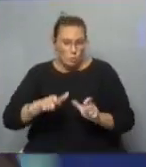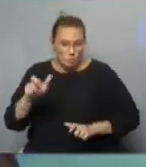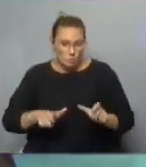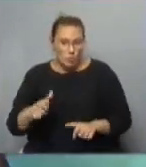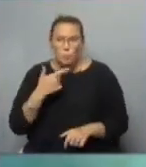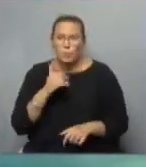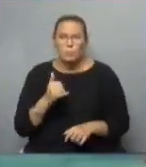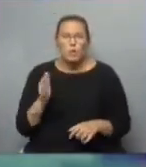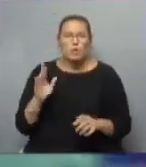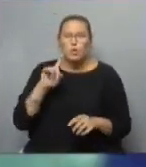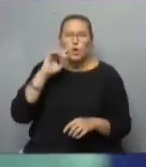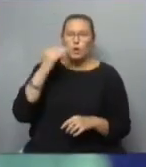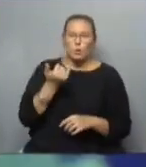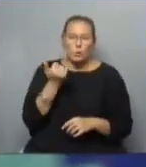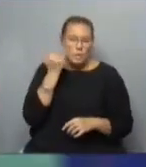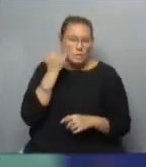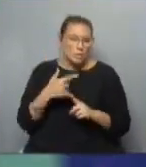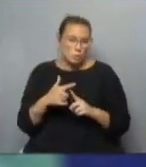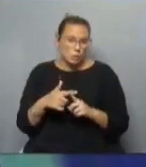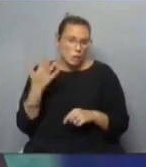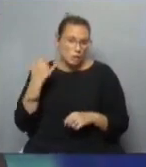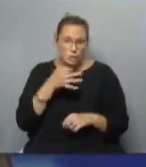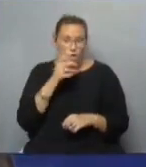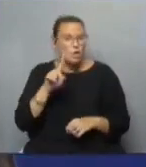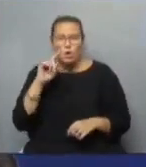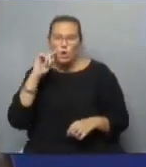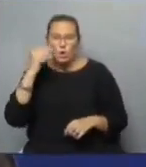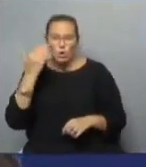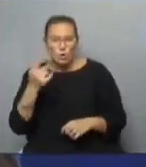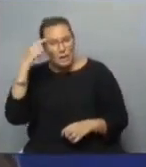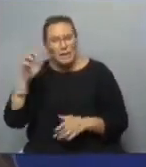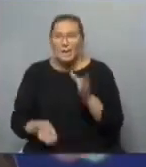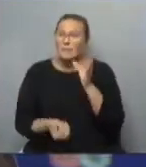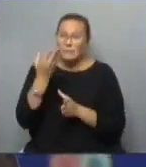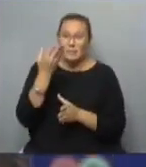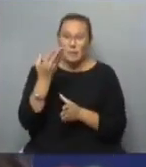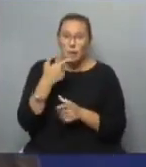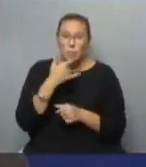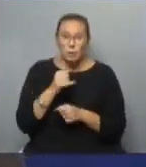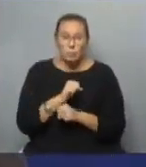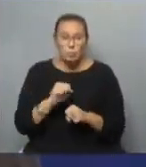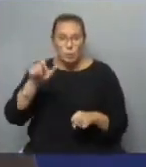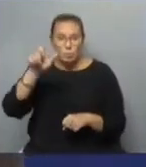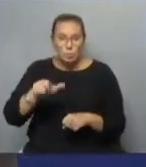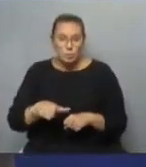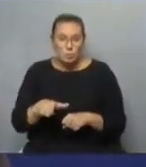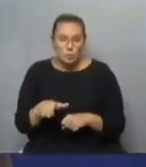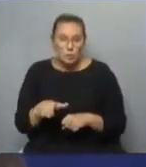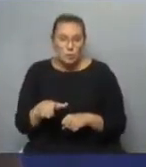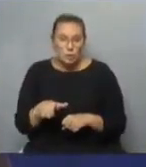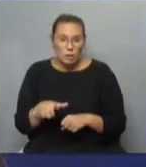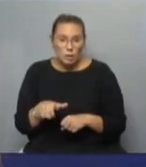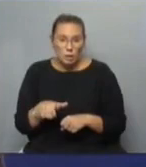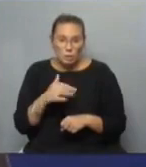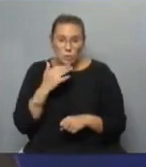ejemplo, no reconocen la sexualidad, como vos decías, no reconocen la creatividad. Por ejemplo, puede ser que haya una persona